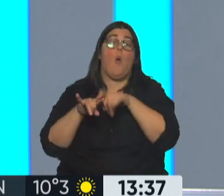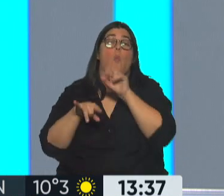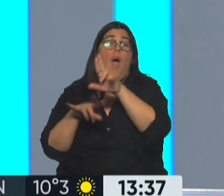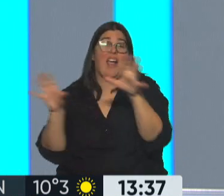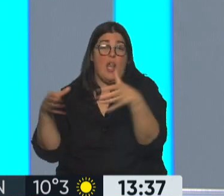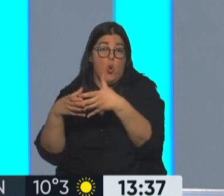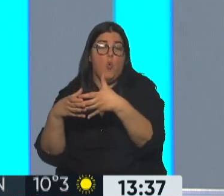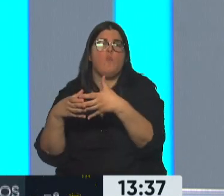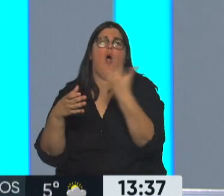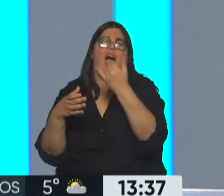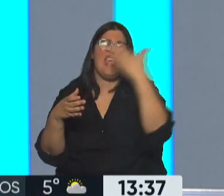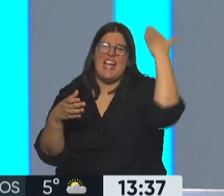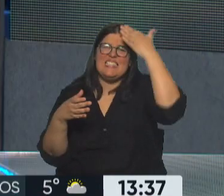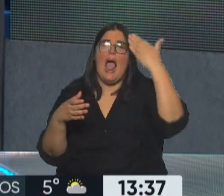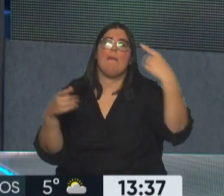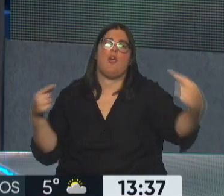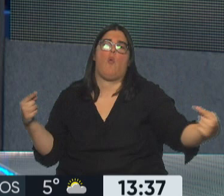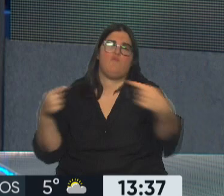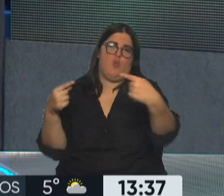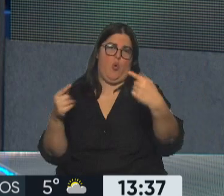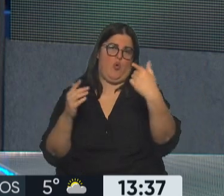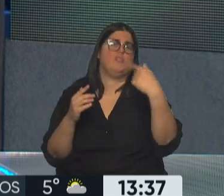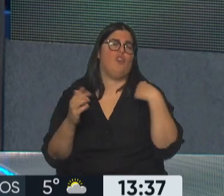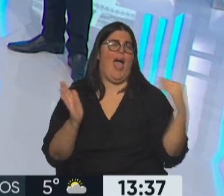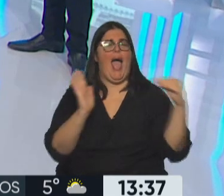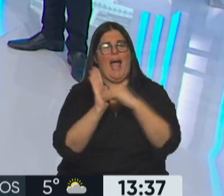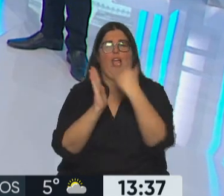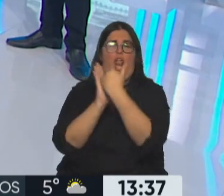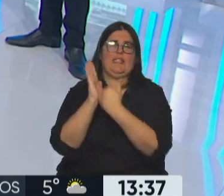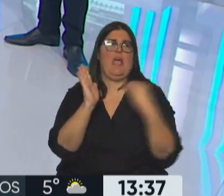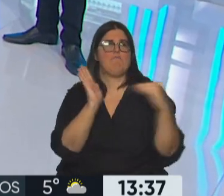grupos extremistas islámicos. Exacto, lo agregamos a la lista. Muy bien, y vamos a seguir